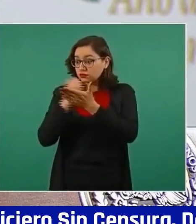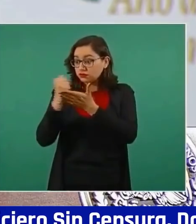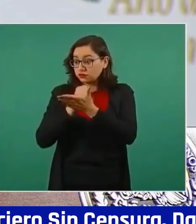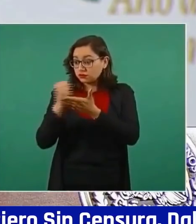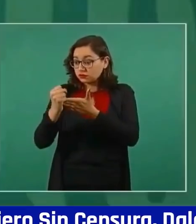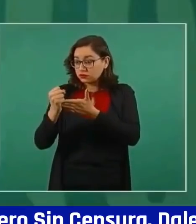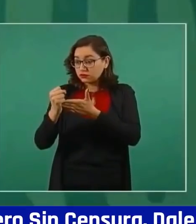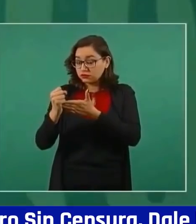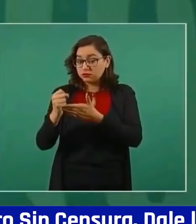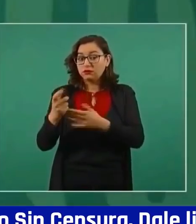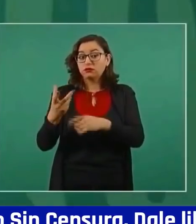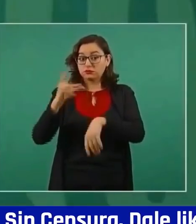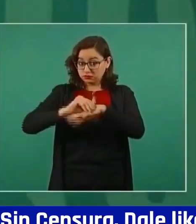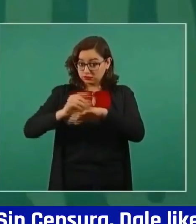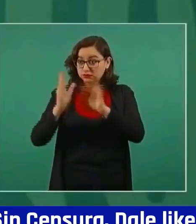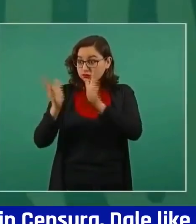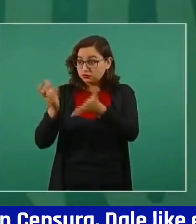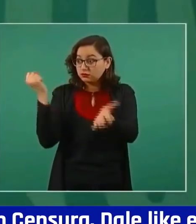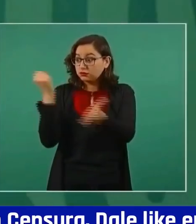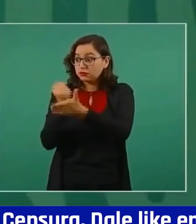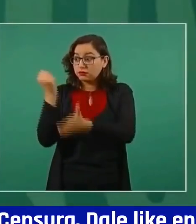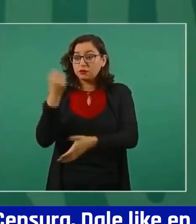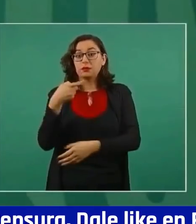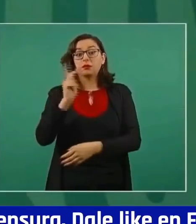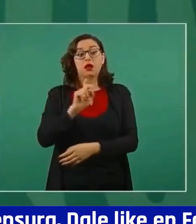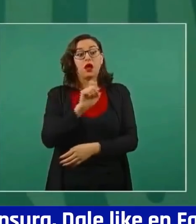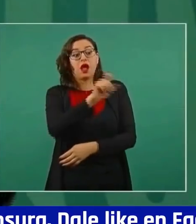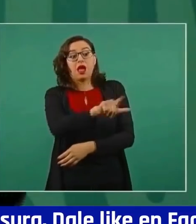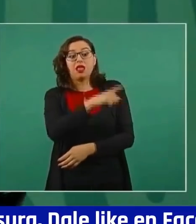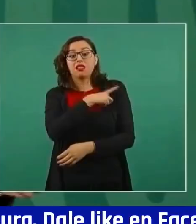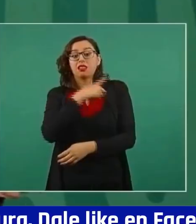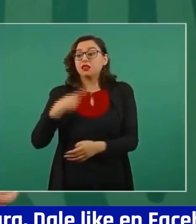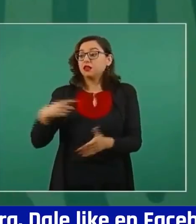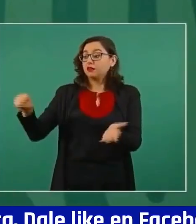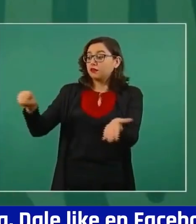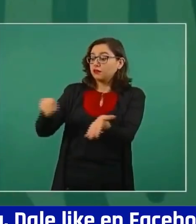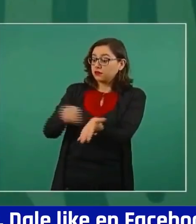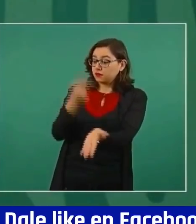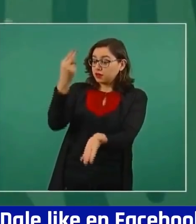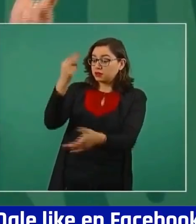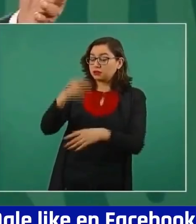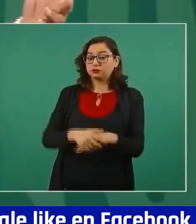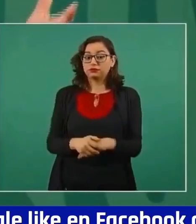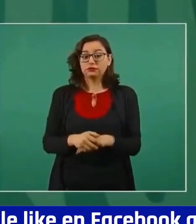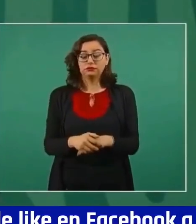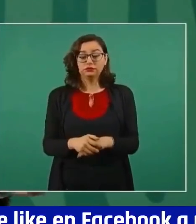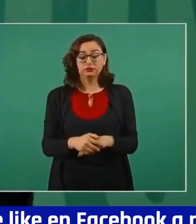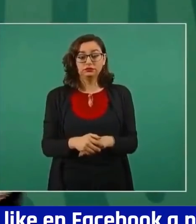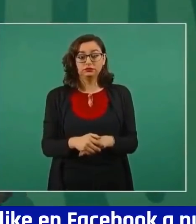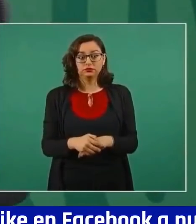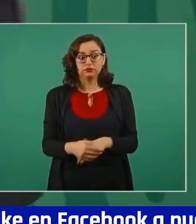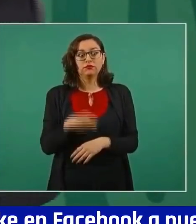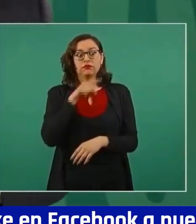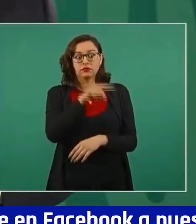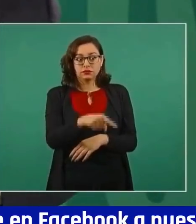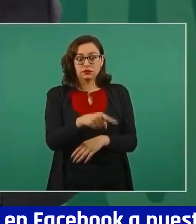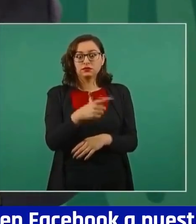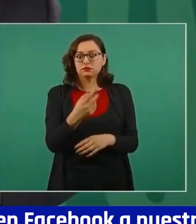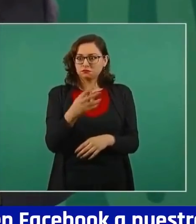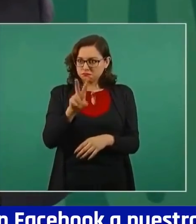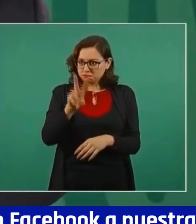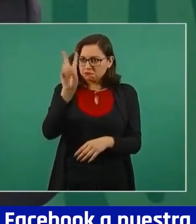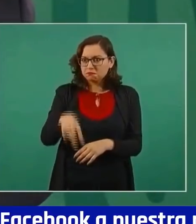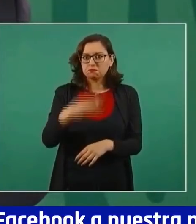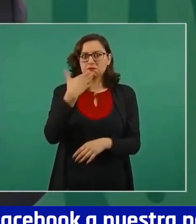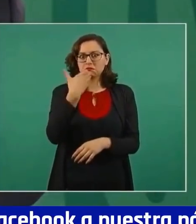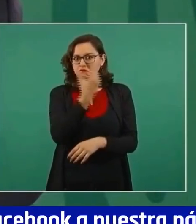tocó firmar el acuerdo. O si se tratara de un técnico bueno, honesto,